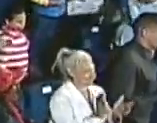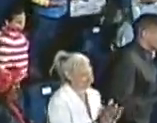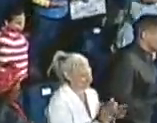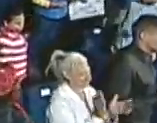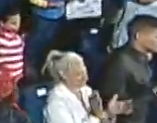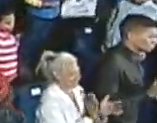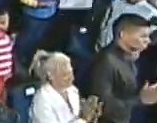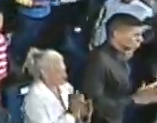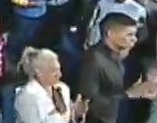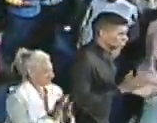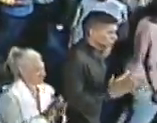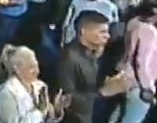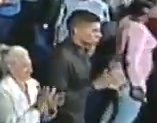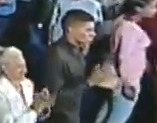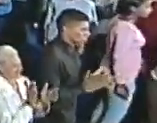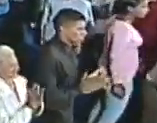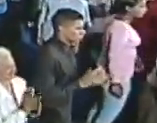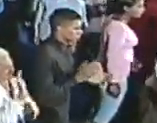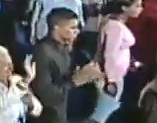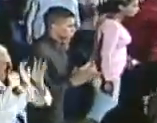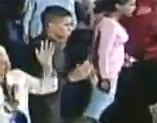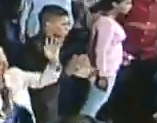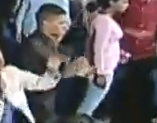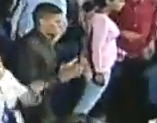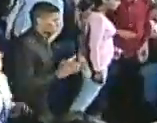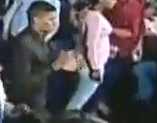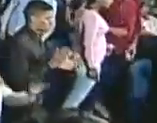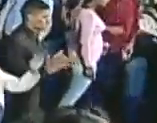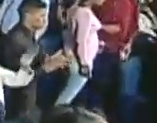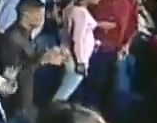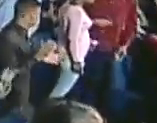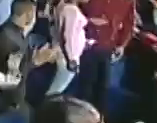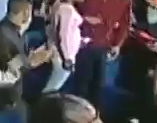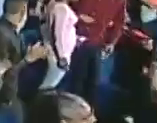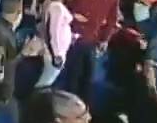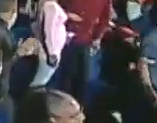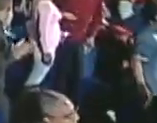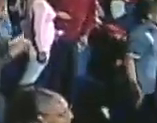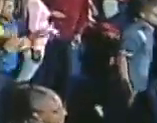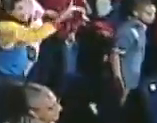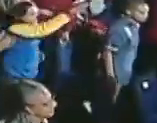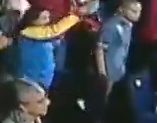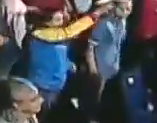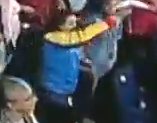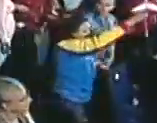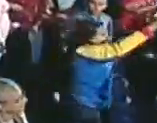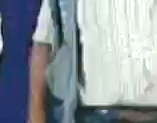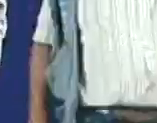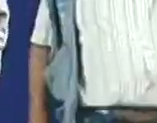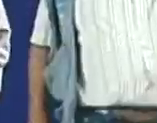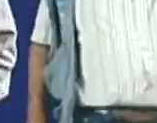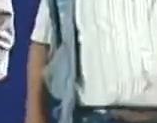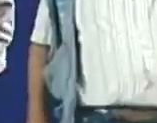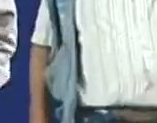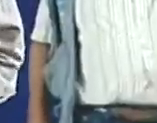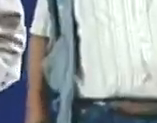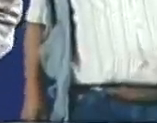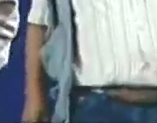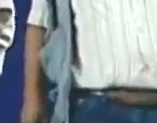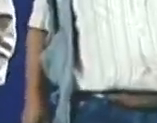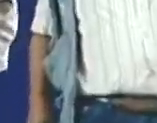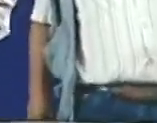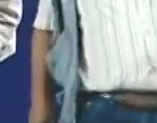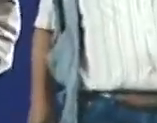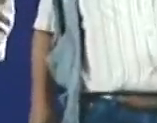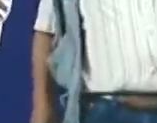Escuchaban entonces las palabras del jefe de Estado venezolano en este acto con motivo del encuentro con los integrantes del